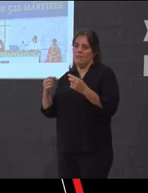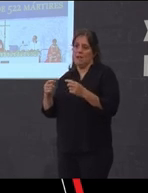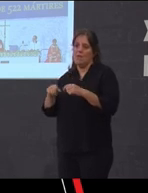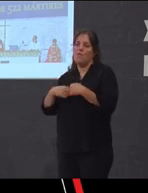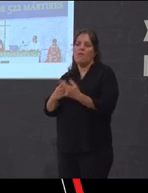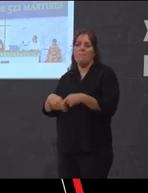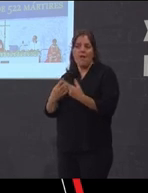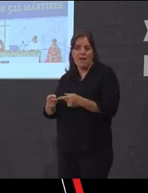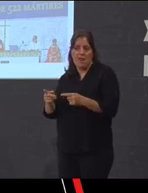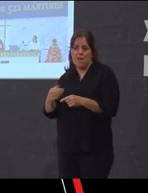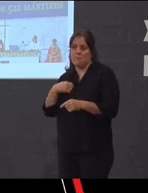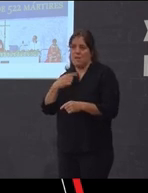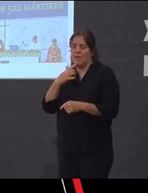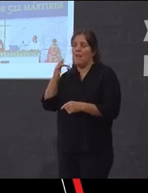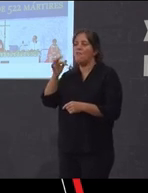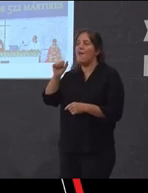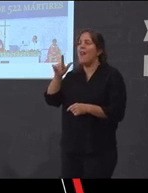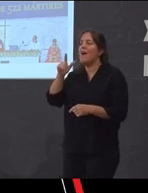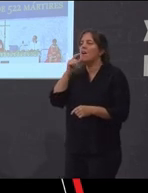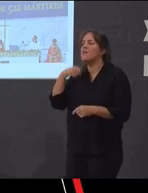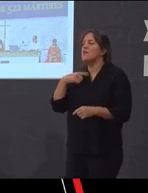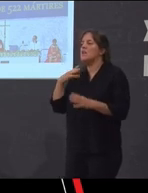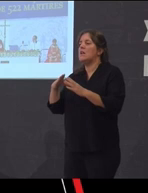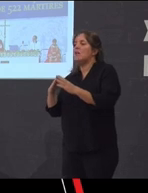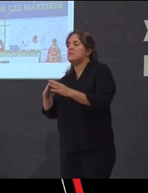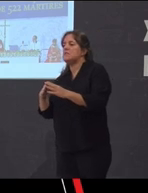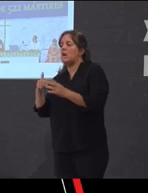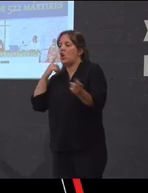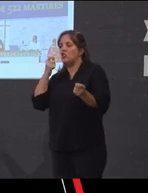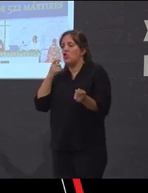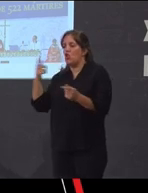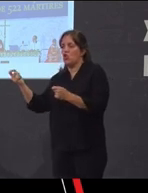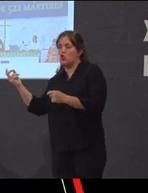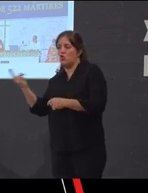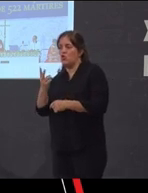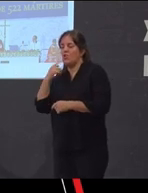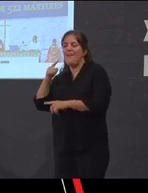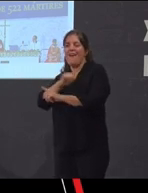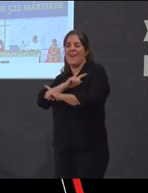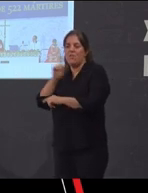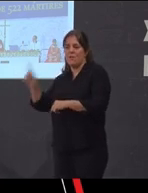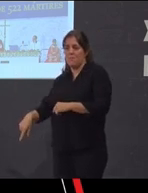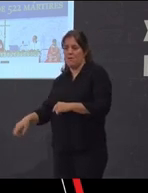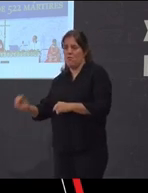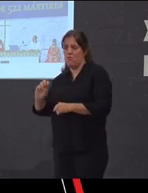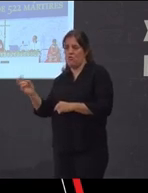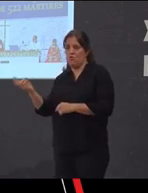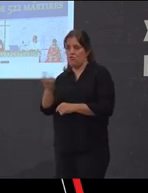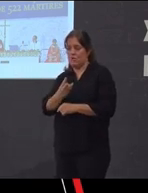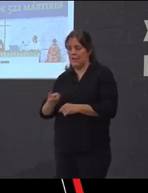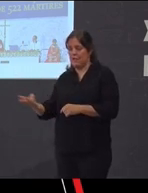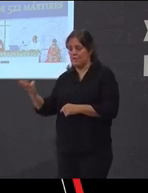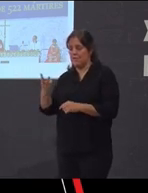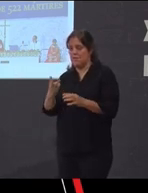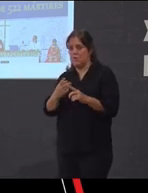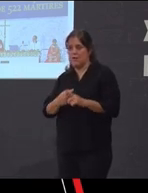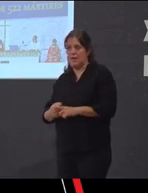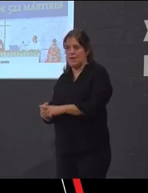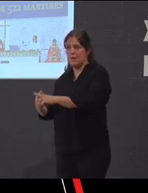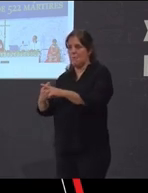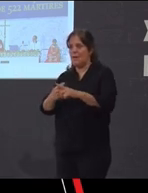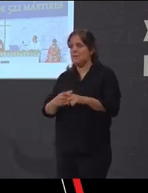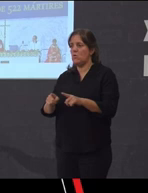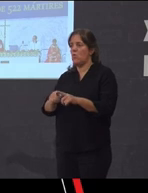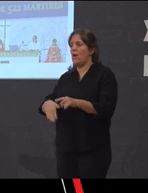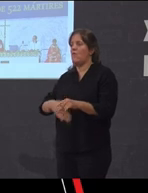vai ter un espazo que vai dominar, e a Igrexa vai ter outro espacio que vai dominar, e o exército vai ter outro espacio que vai dominar. Repártese as esferas.